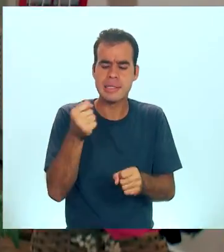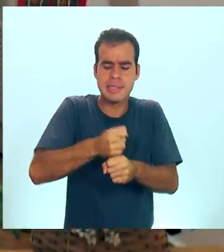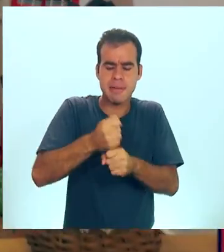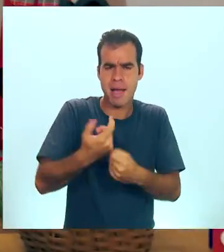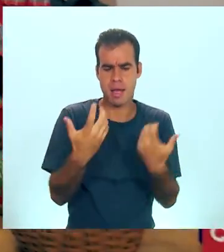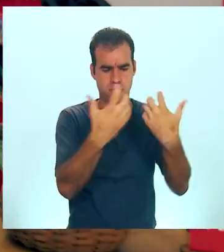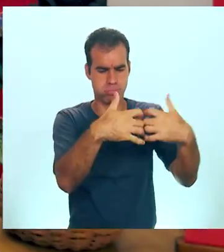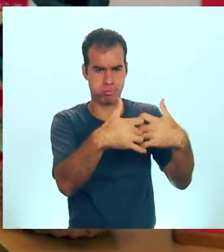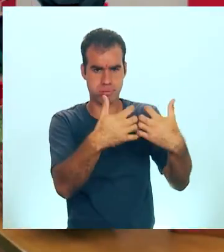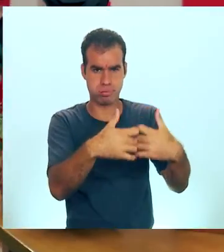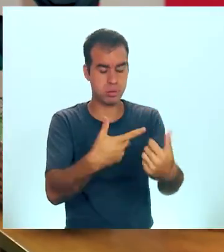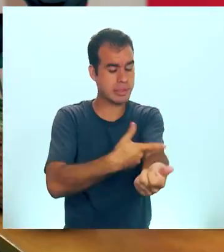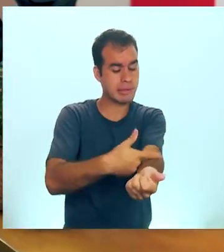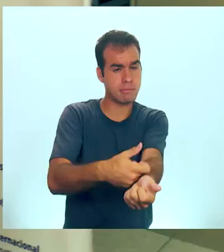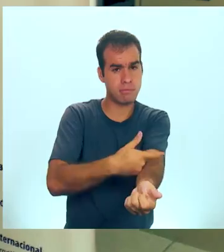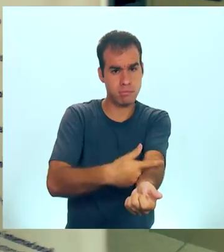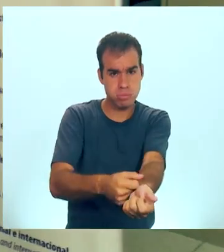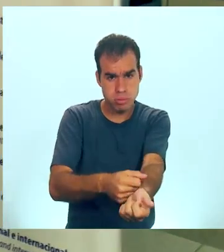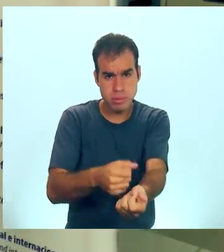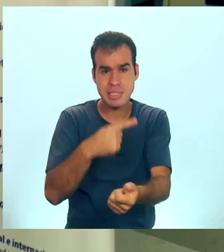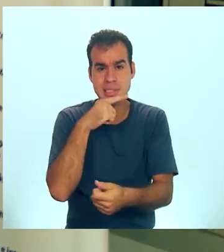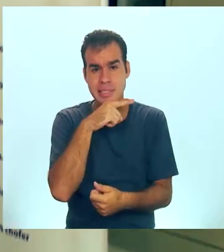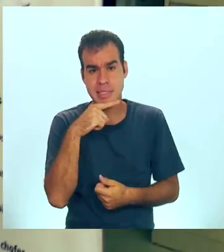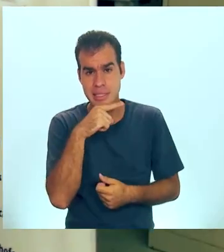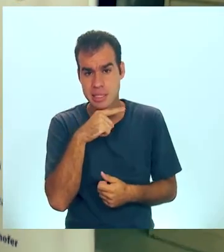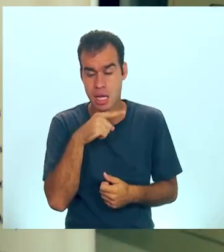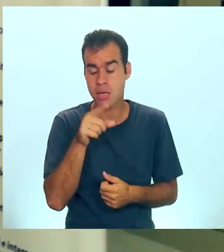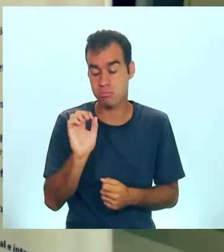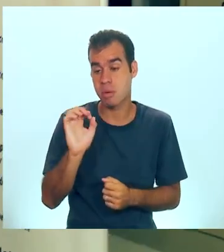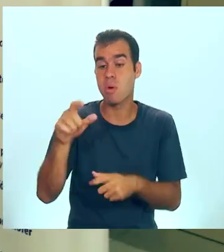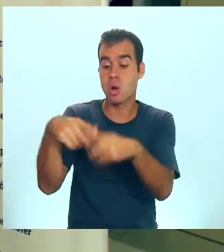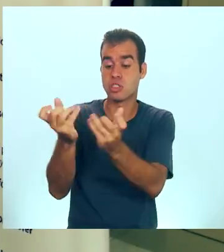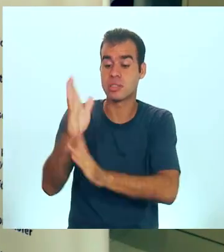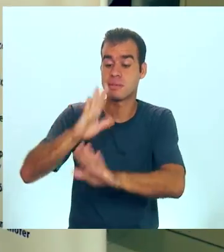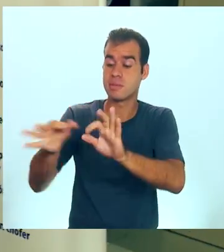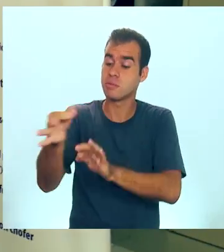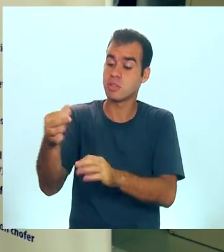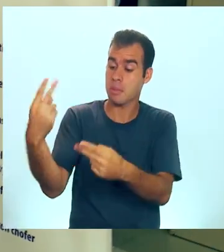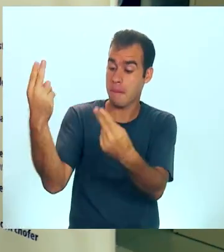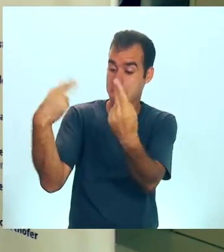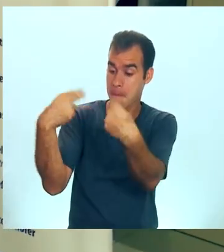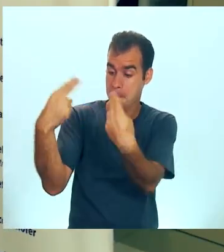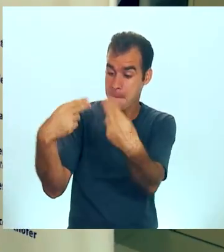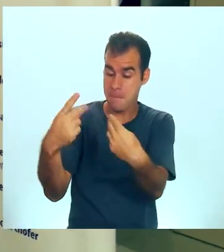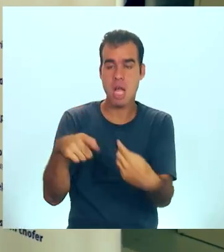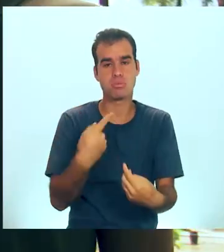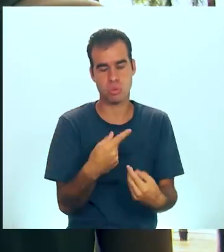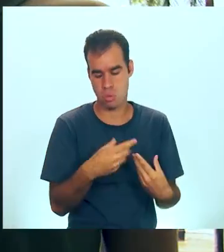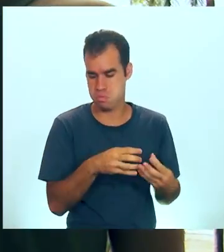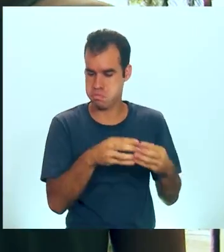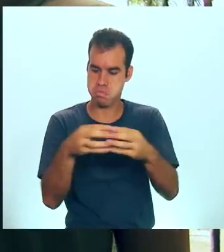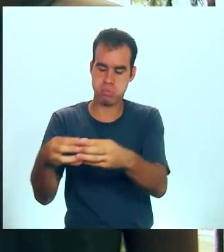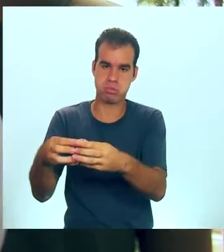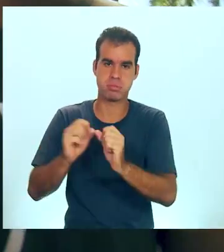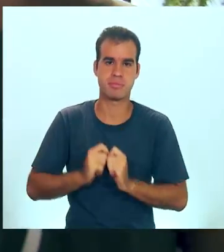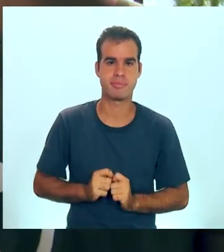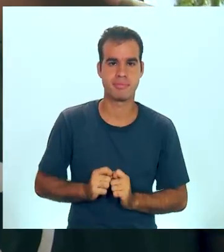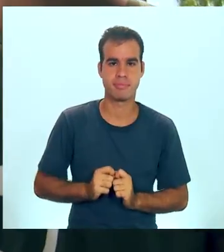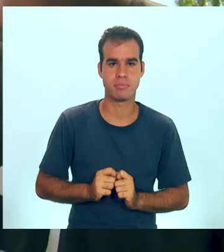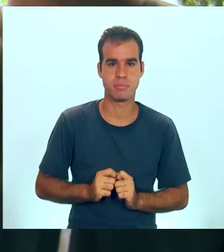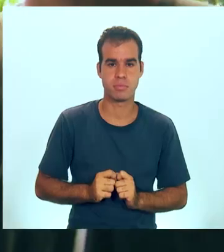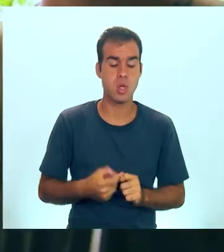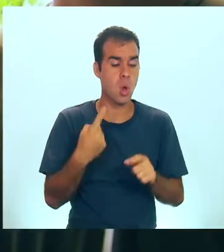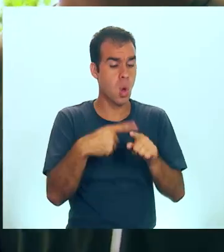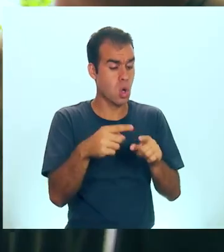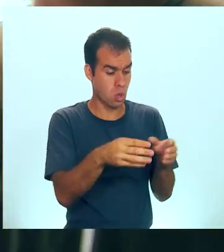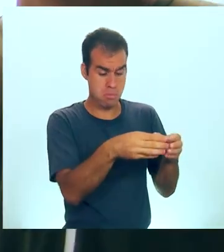servicios, donaciones de sangre y toda aquella actividad que fue convocada por el Consejo de Defensa Municipal. Otros jóvenes, desde su propia función en las